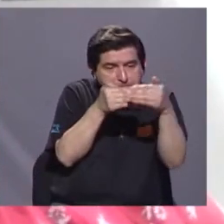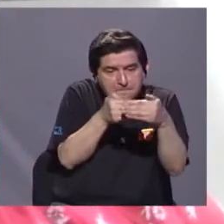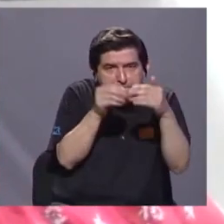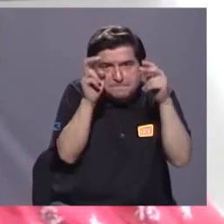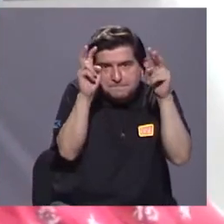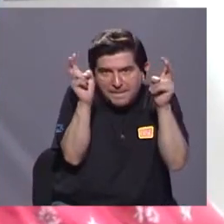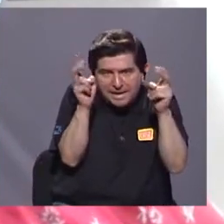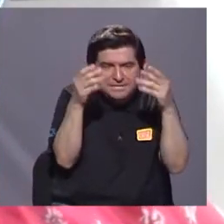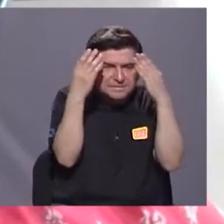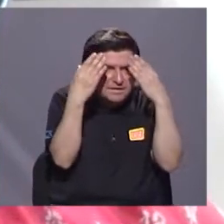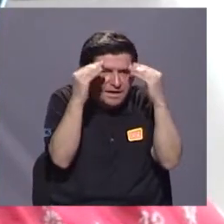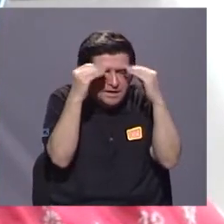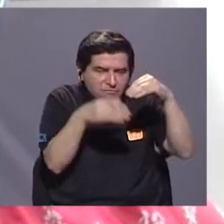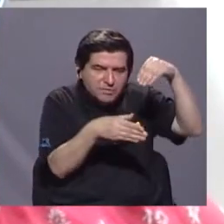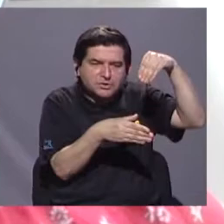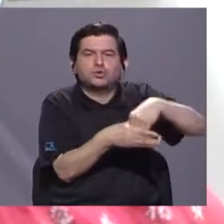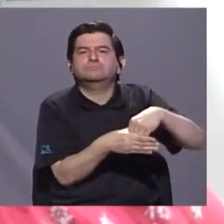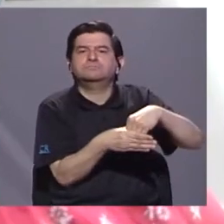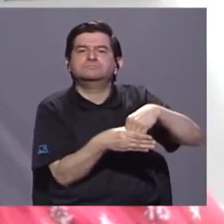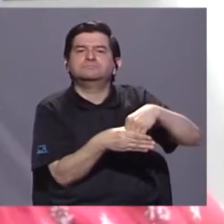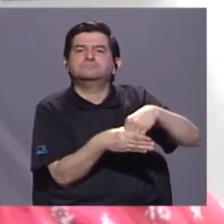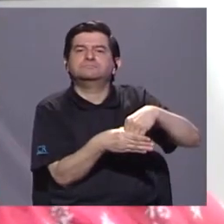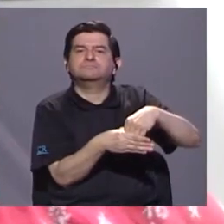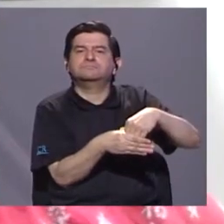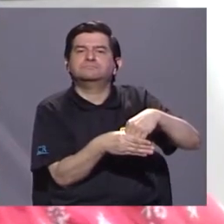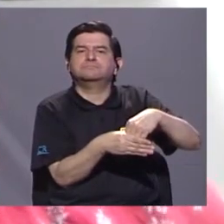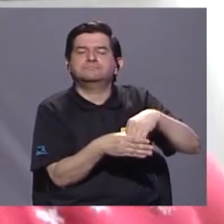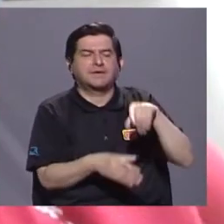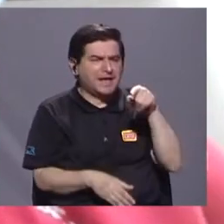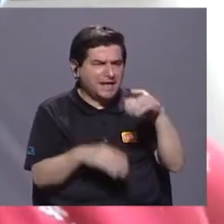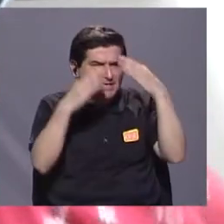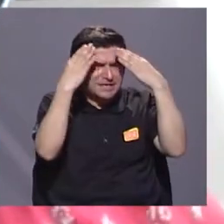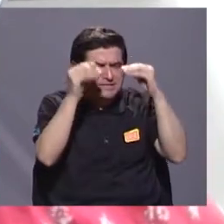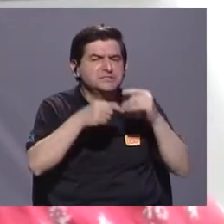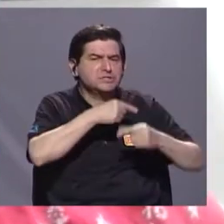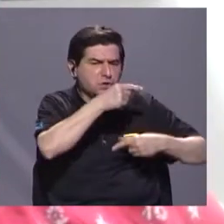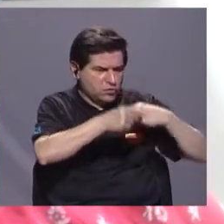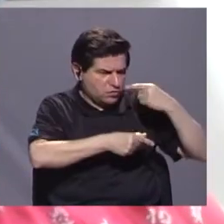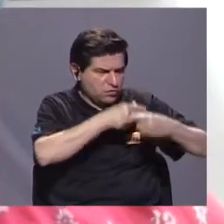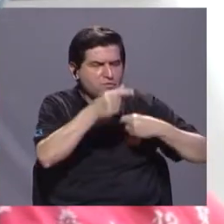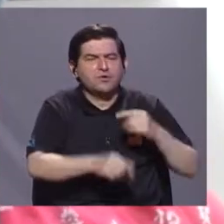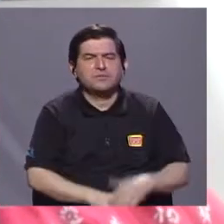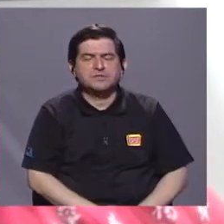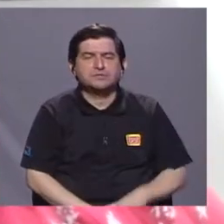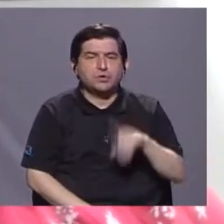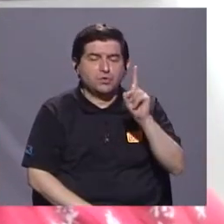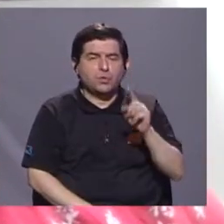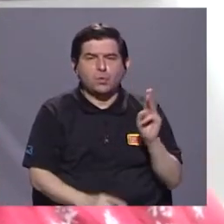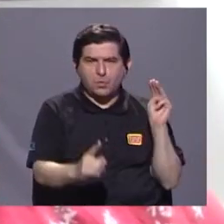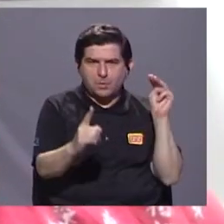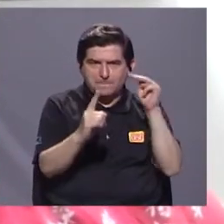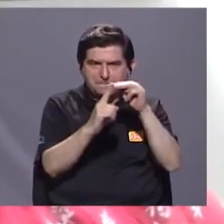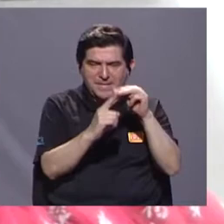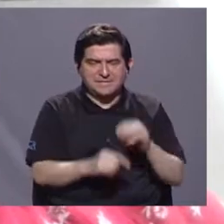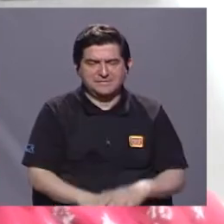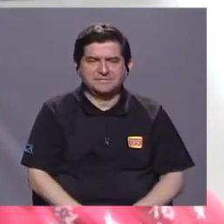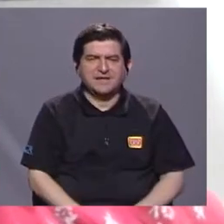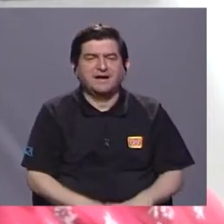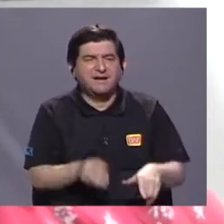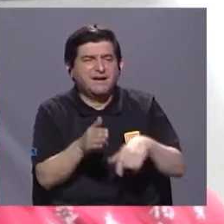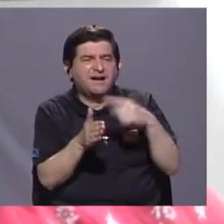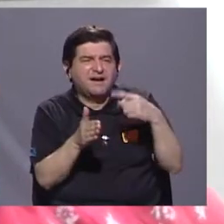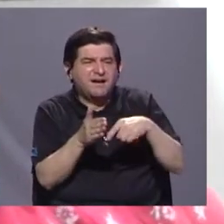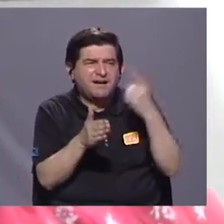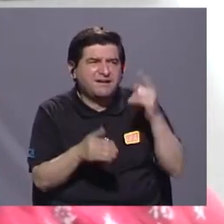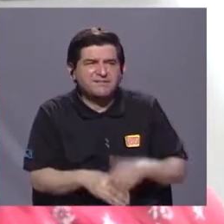con información adentro es una información genética o sea es un mensaje que está envuelto a veces